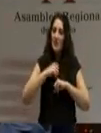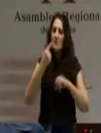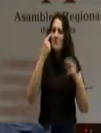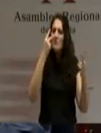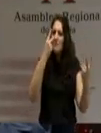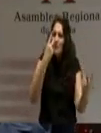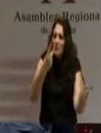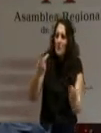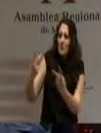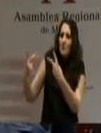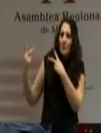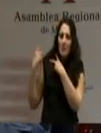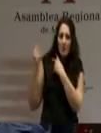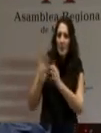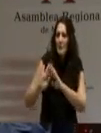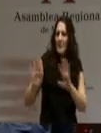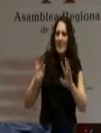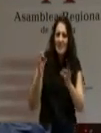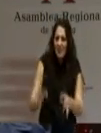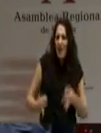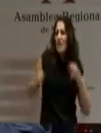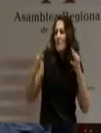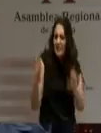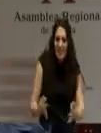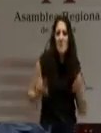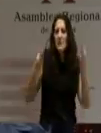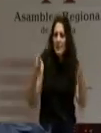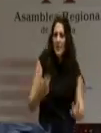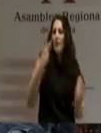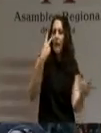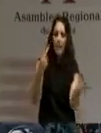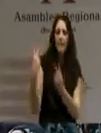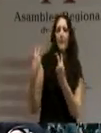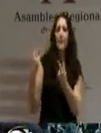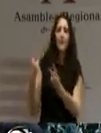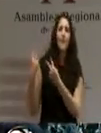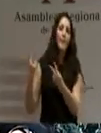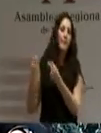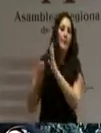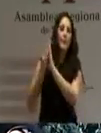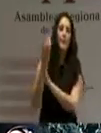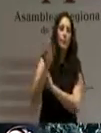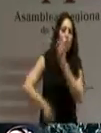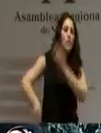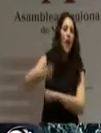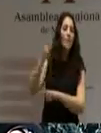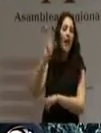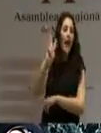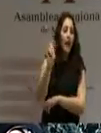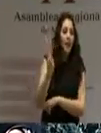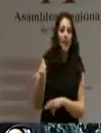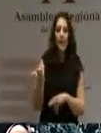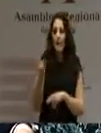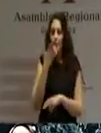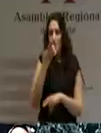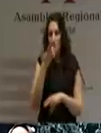atrás, todo el rato mirando hacia atrás, buscando al presidente Valcárcel, que durante